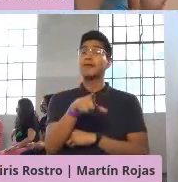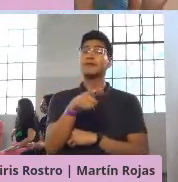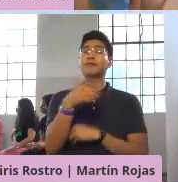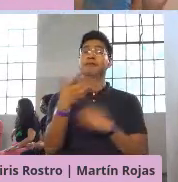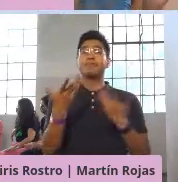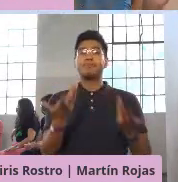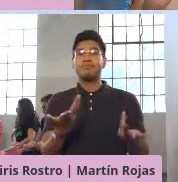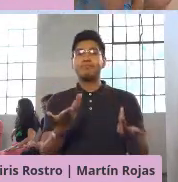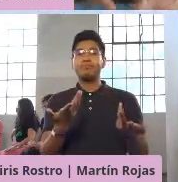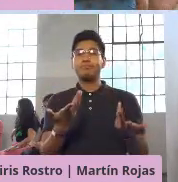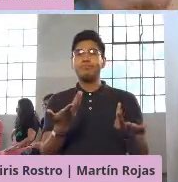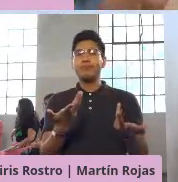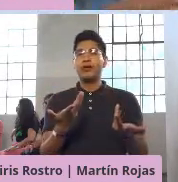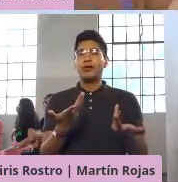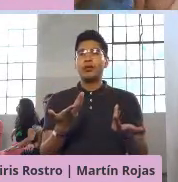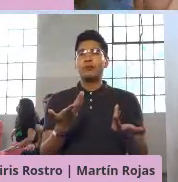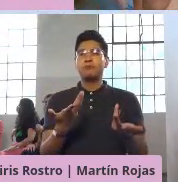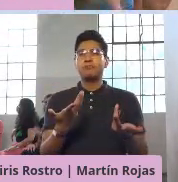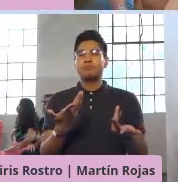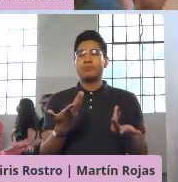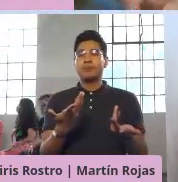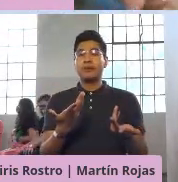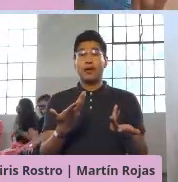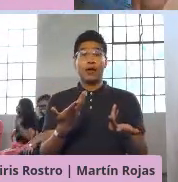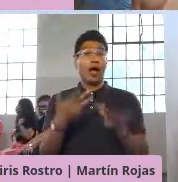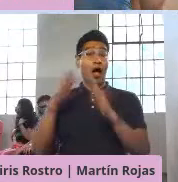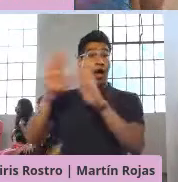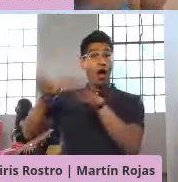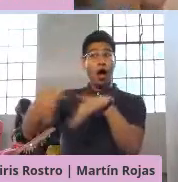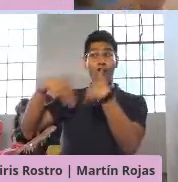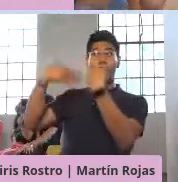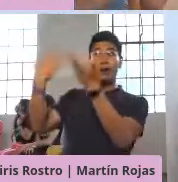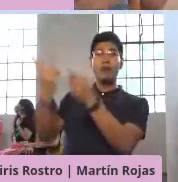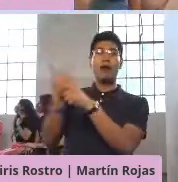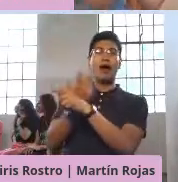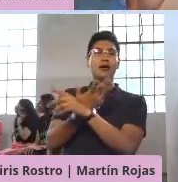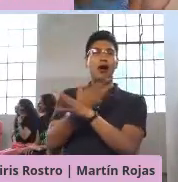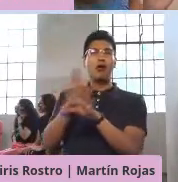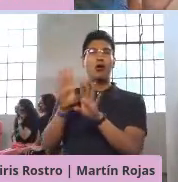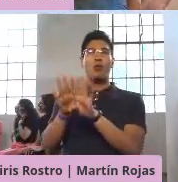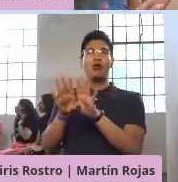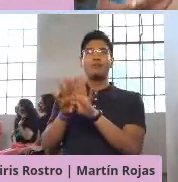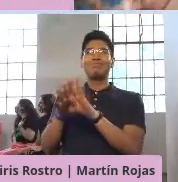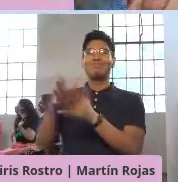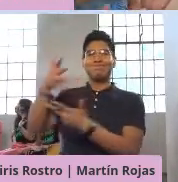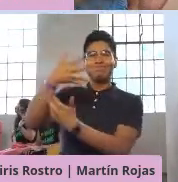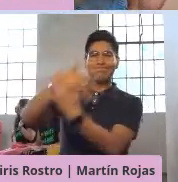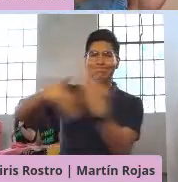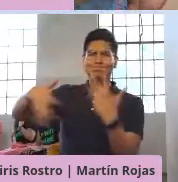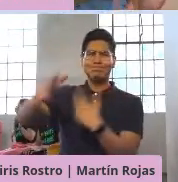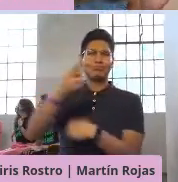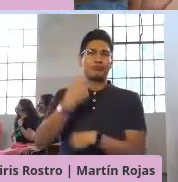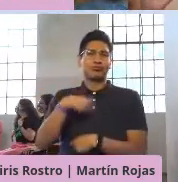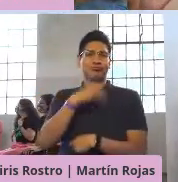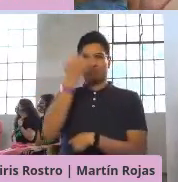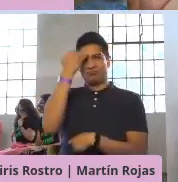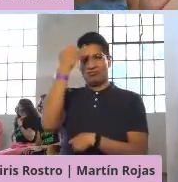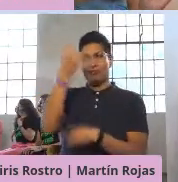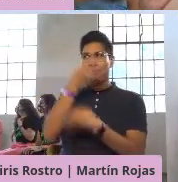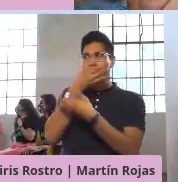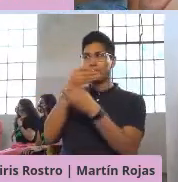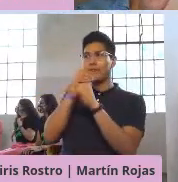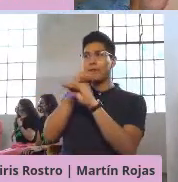podemos contribuir en este espacio público que además está lleno de ruido para aportar a la conversación, ¿no? Entonces, pues eso,